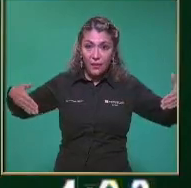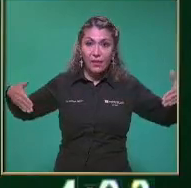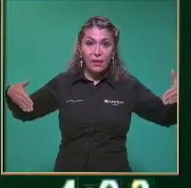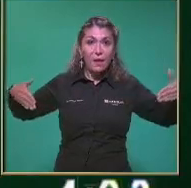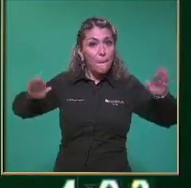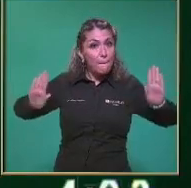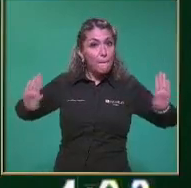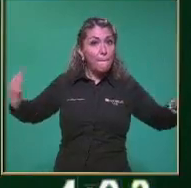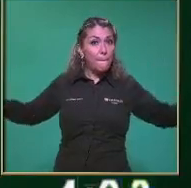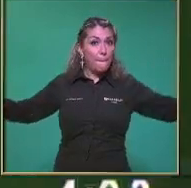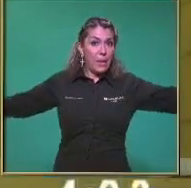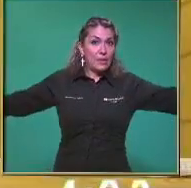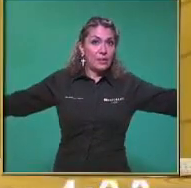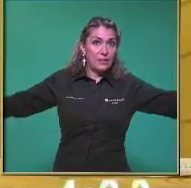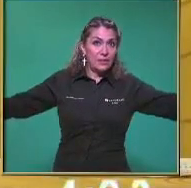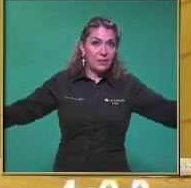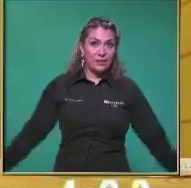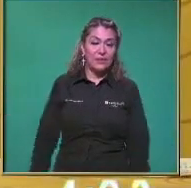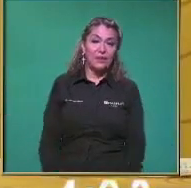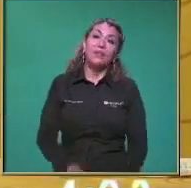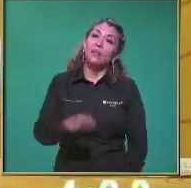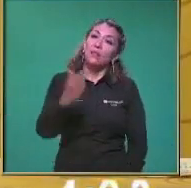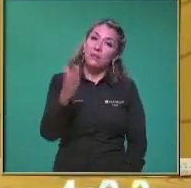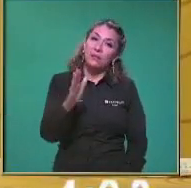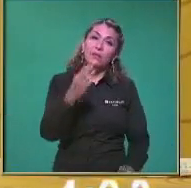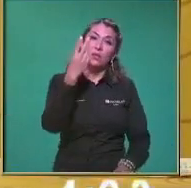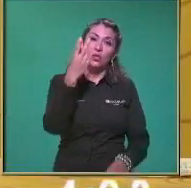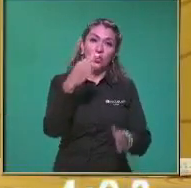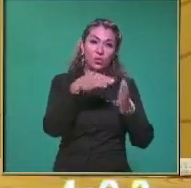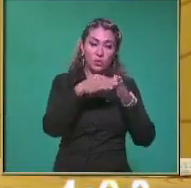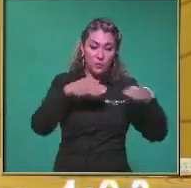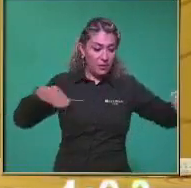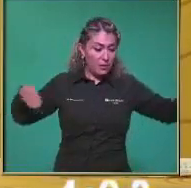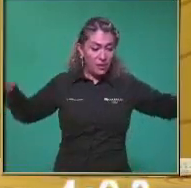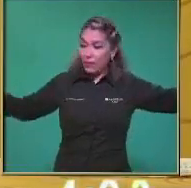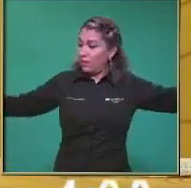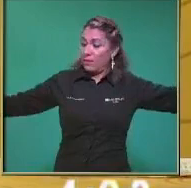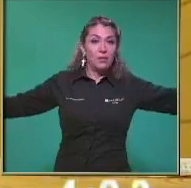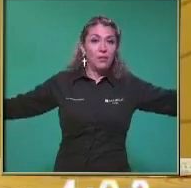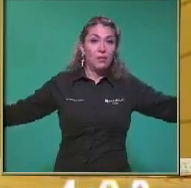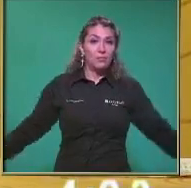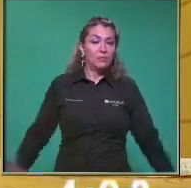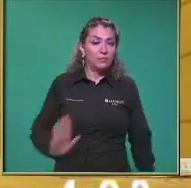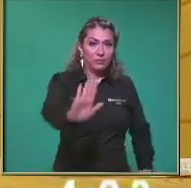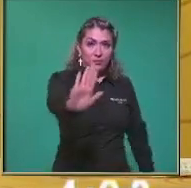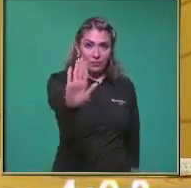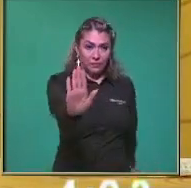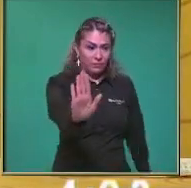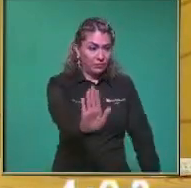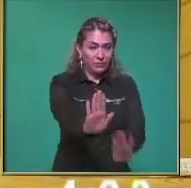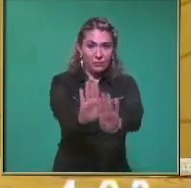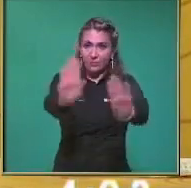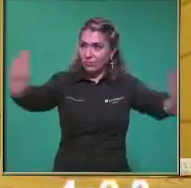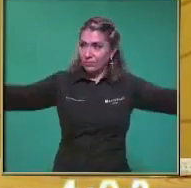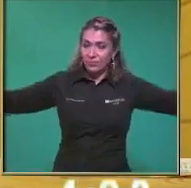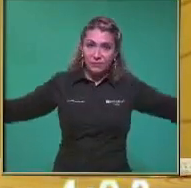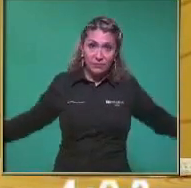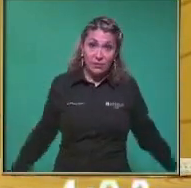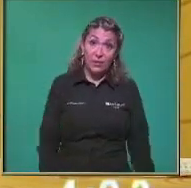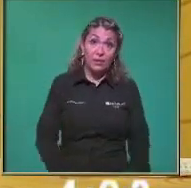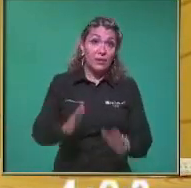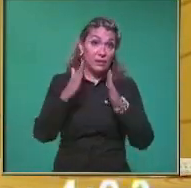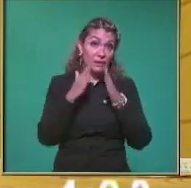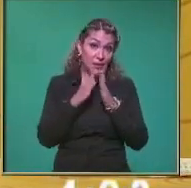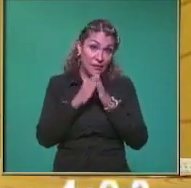y podemos mantener nuestra sana distancia, ¿sí? Con los demás. Si en la casa hay alguien que tenga